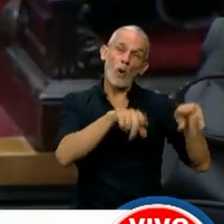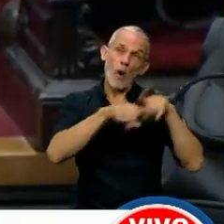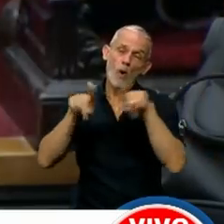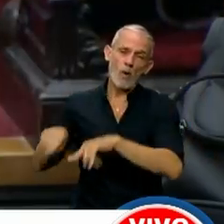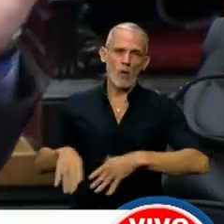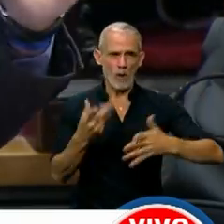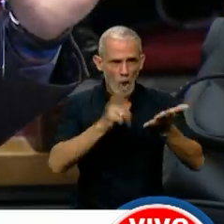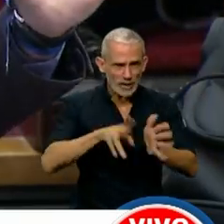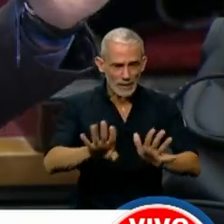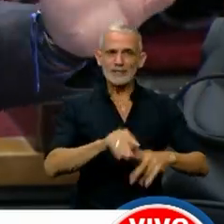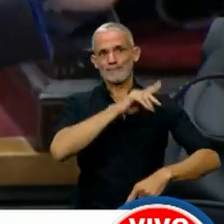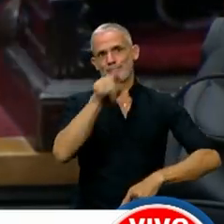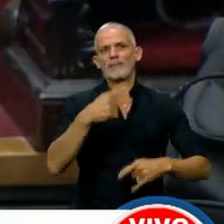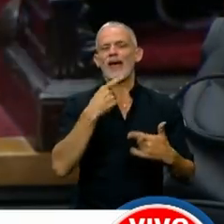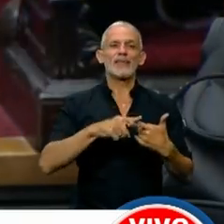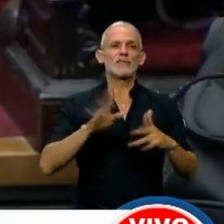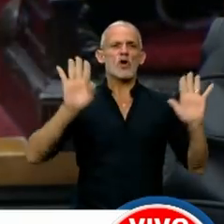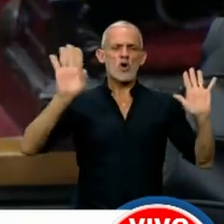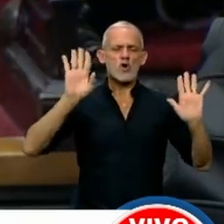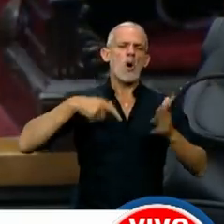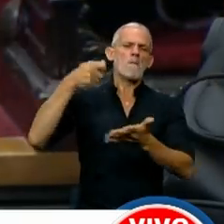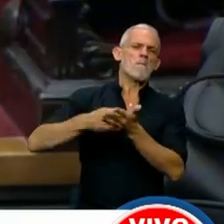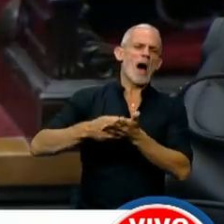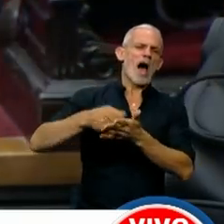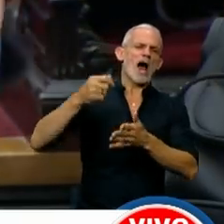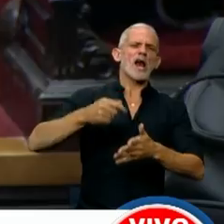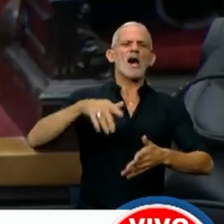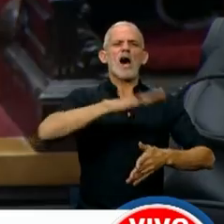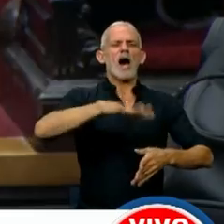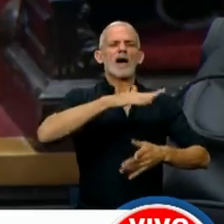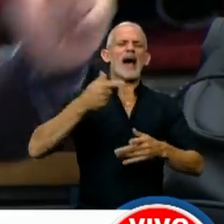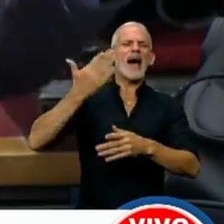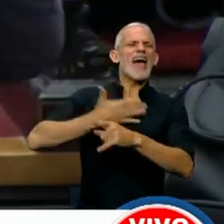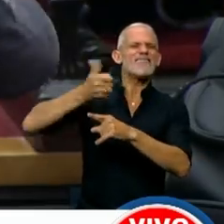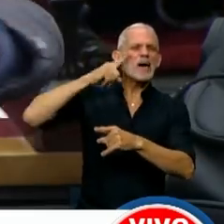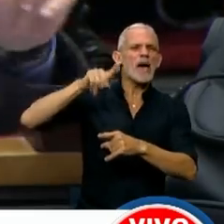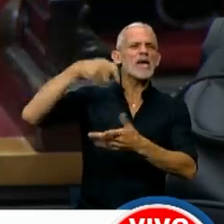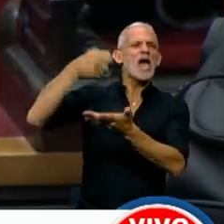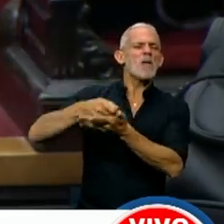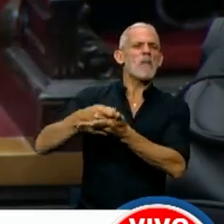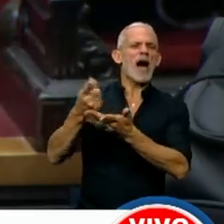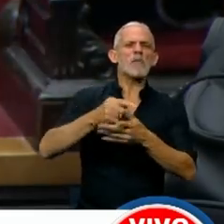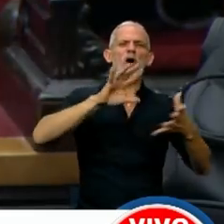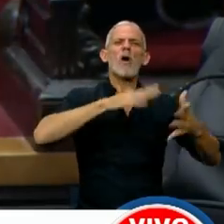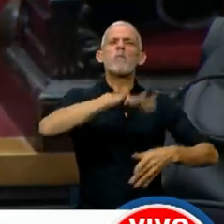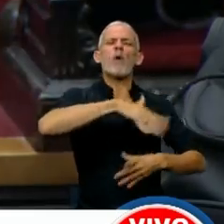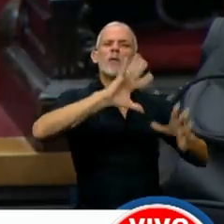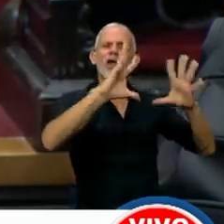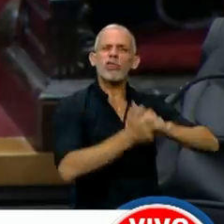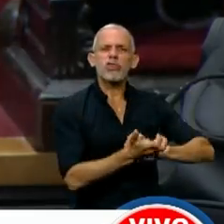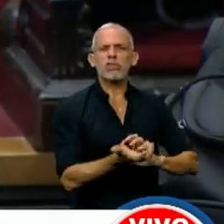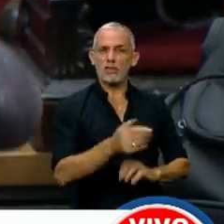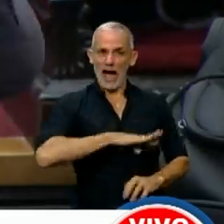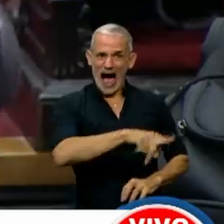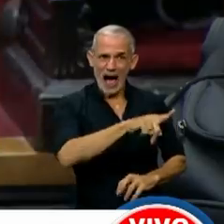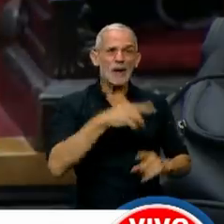por un lado nos dicen no vamos a pagar al pueblo no vamos a hacer que el pueblo pase